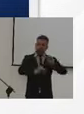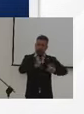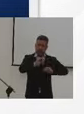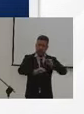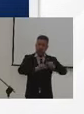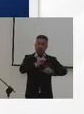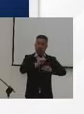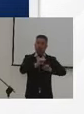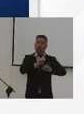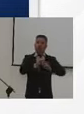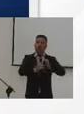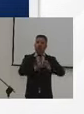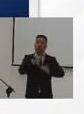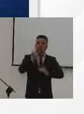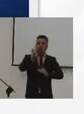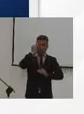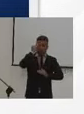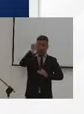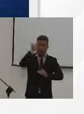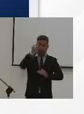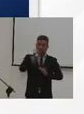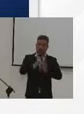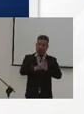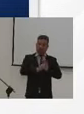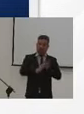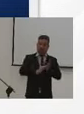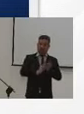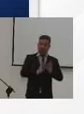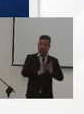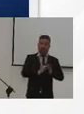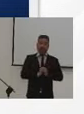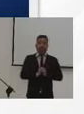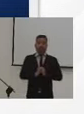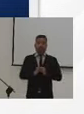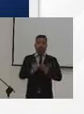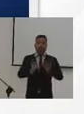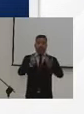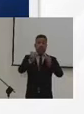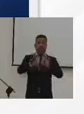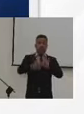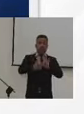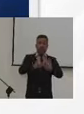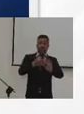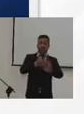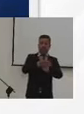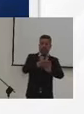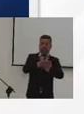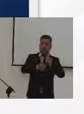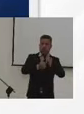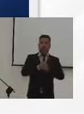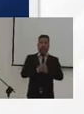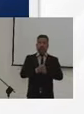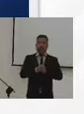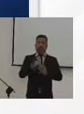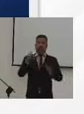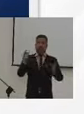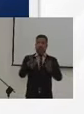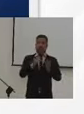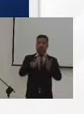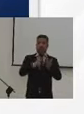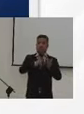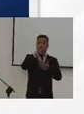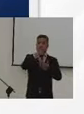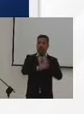y formulación de esta iniciativa legislativa. Vale la pena resaltar que es